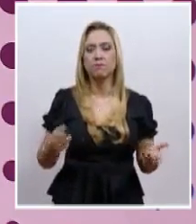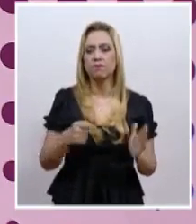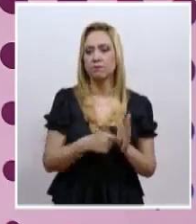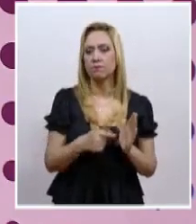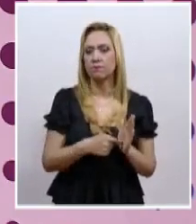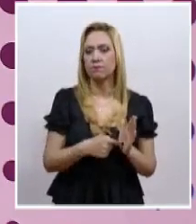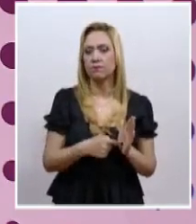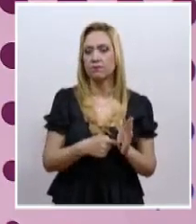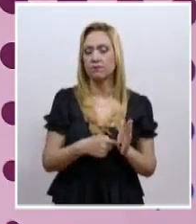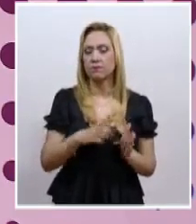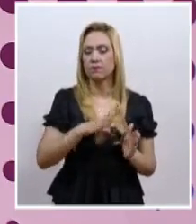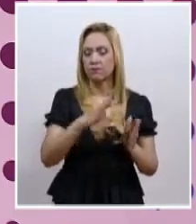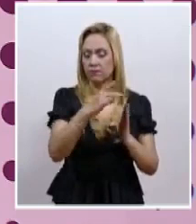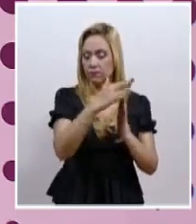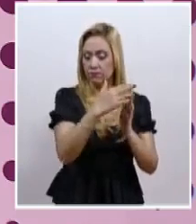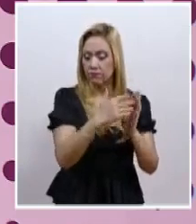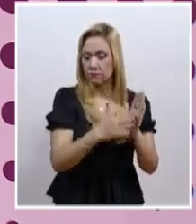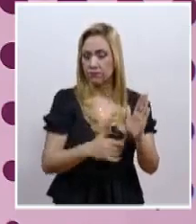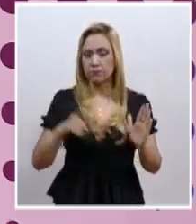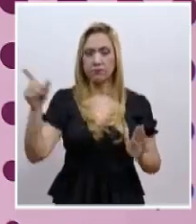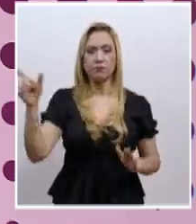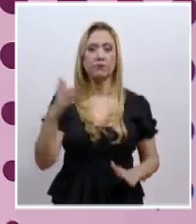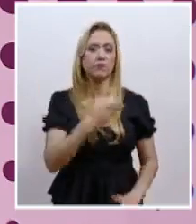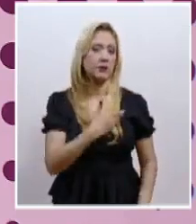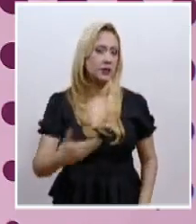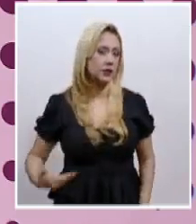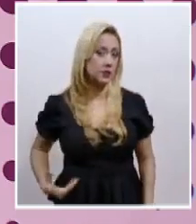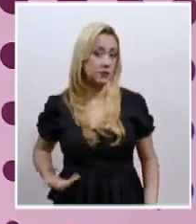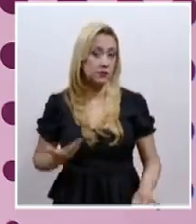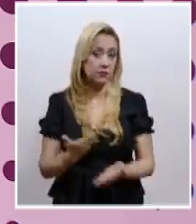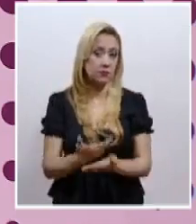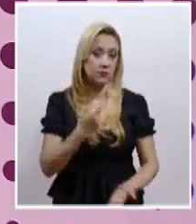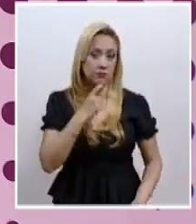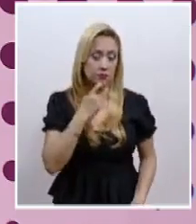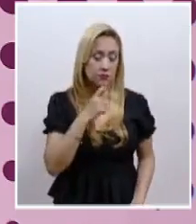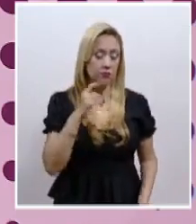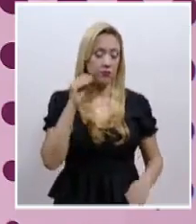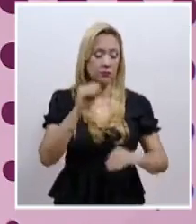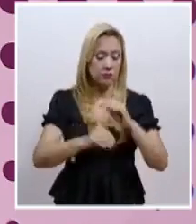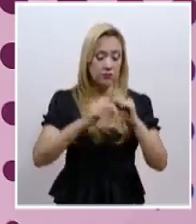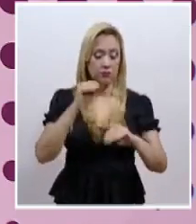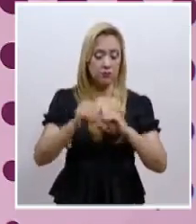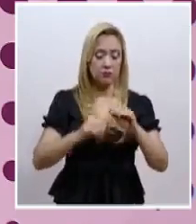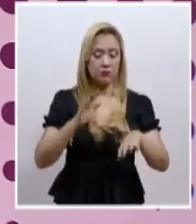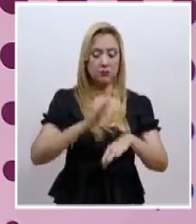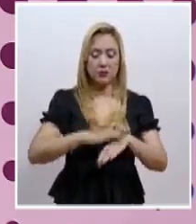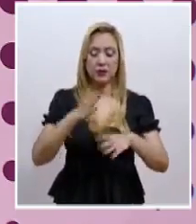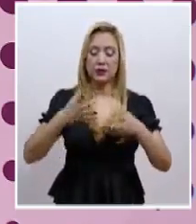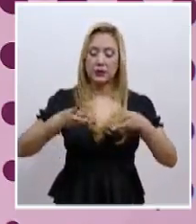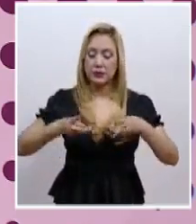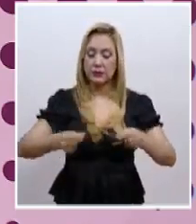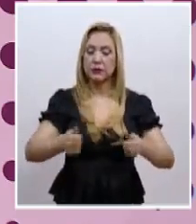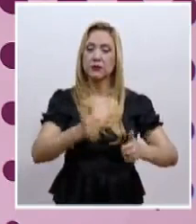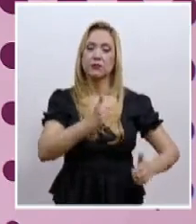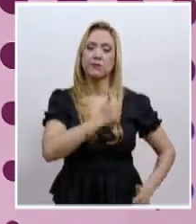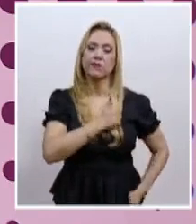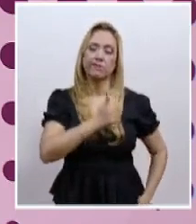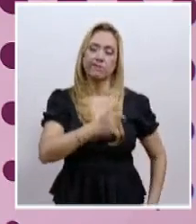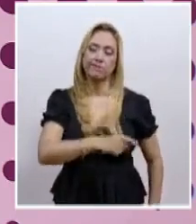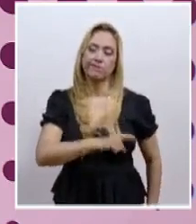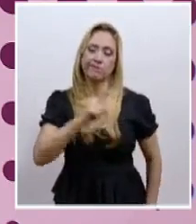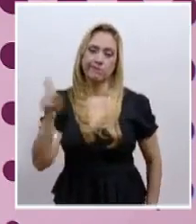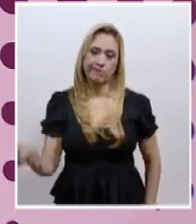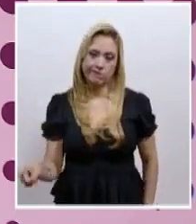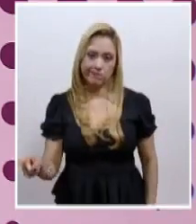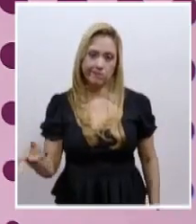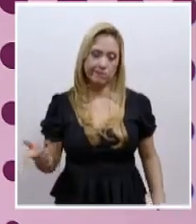están en el documento que presentó el Ejecutivo, enriqueciendo más la parte del gasto de las Fuerzas Armadas, ¿no?